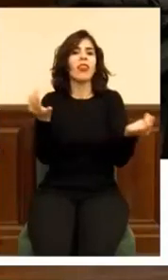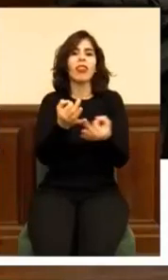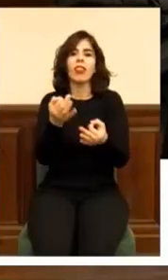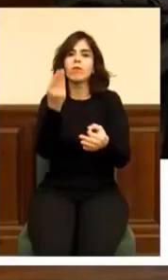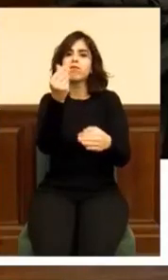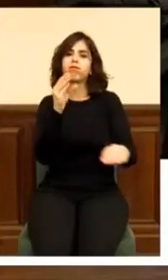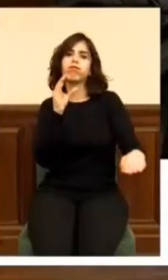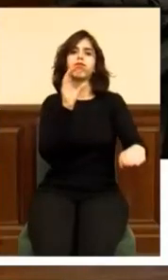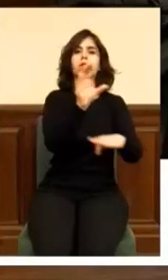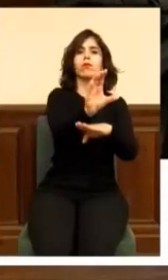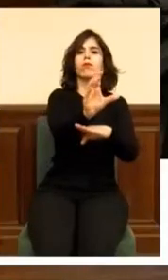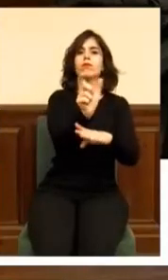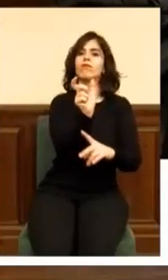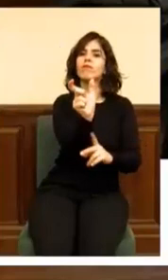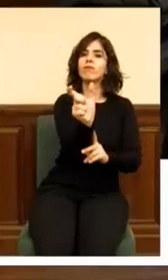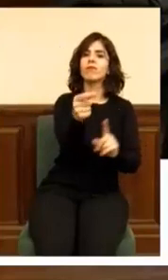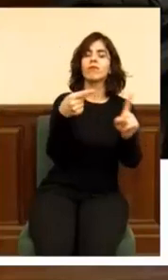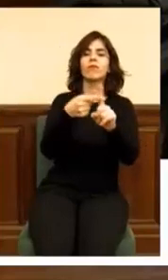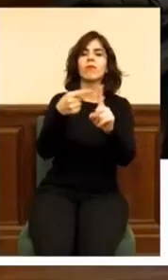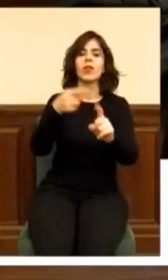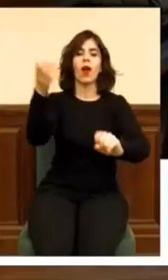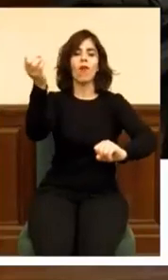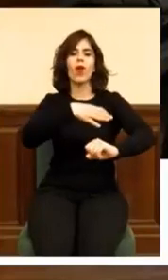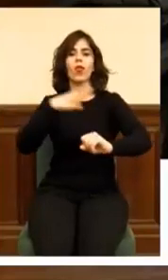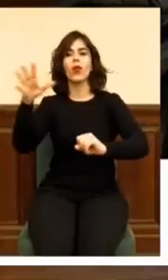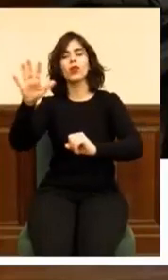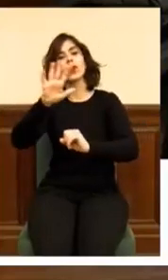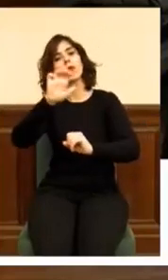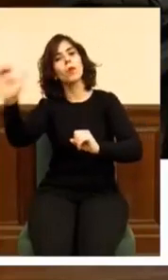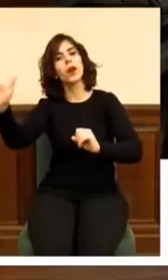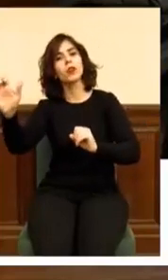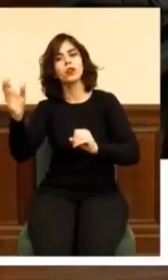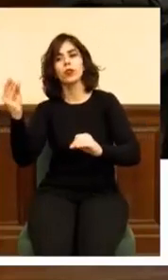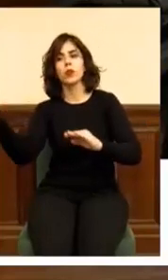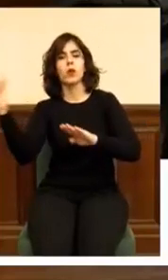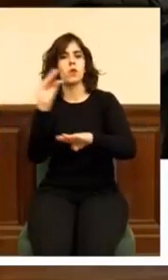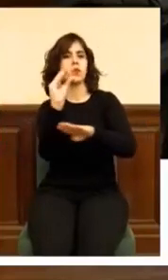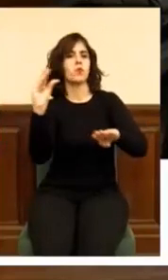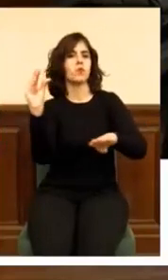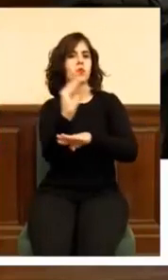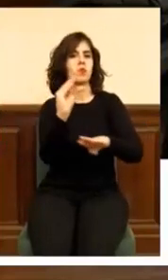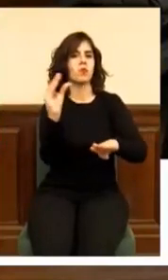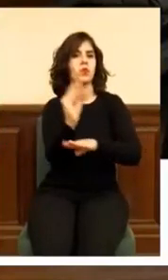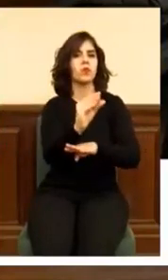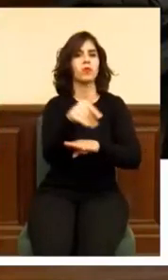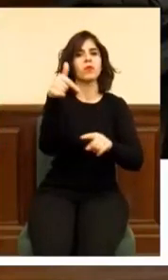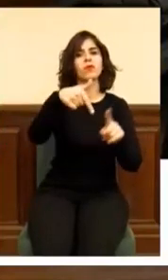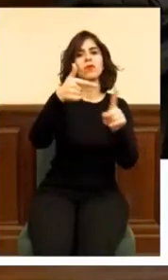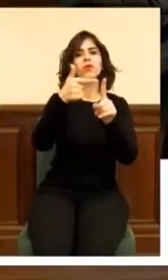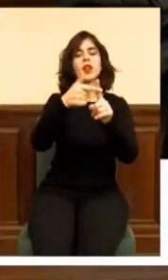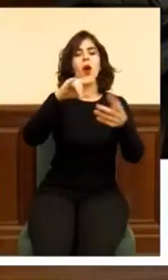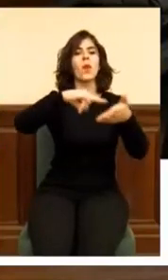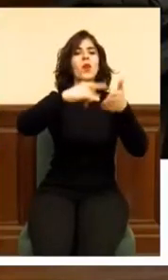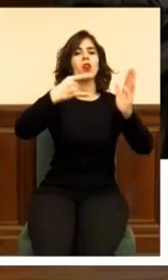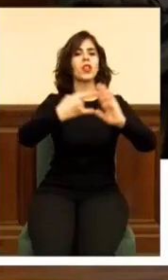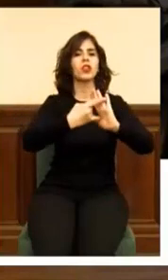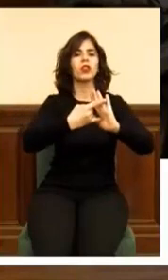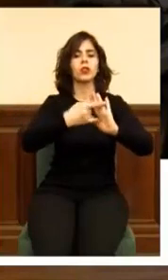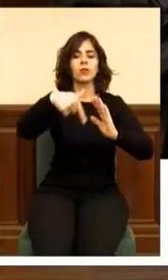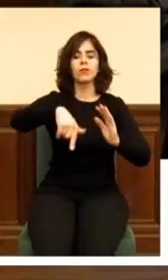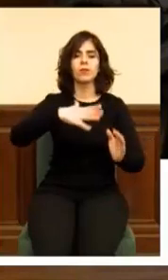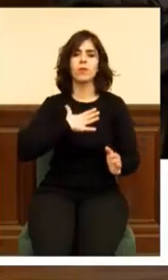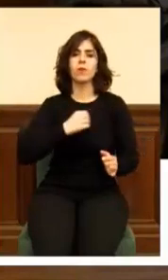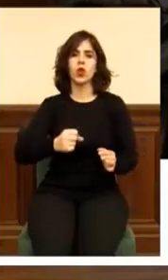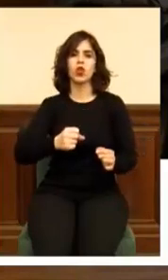destinada a lograr captar fondos europeos y a desarrollar proyectos en esta línea, en un municipio como el